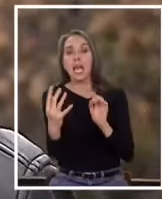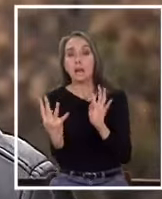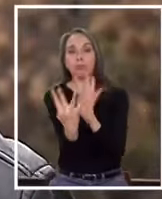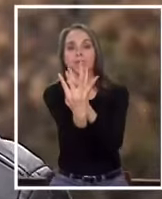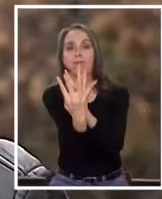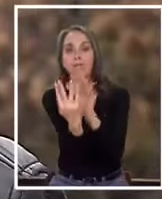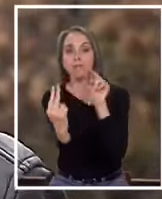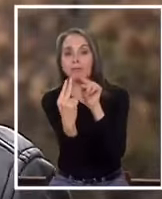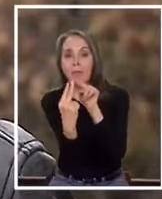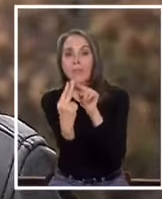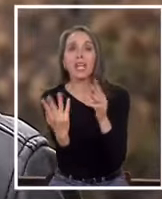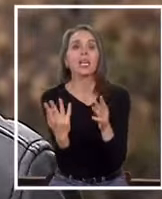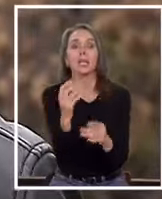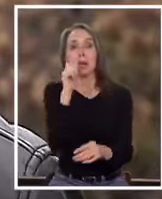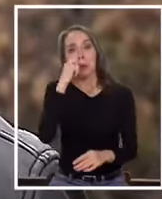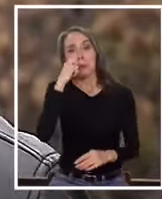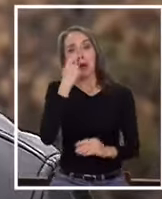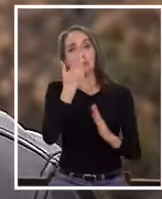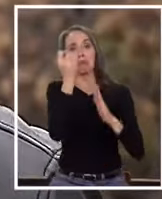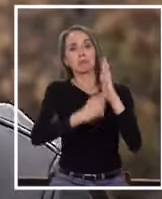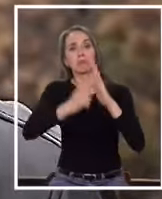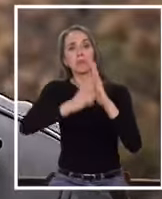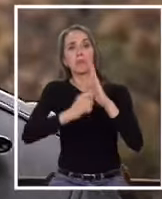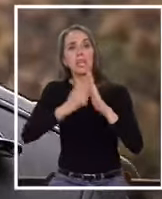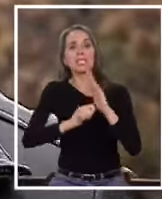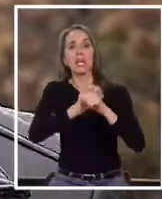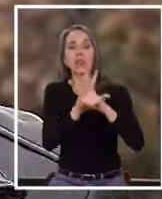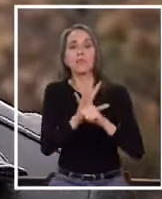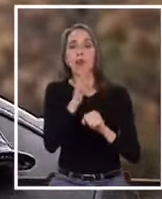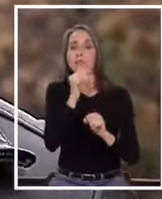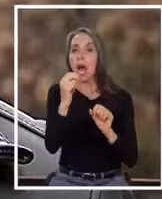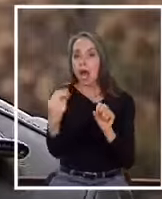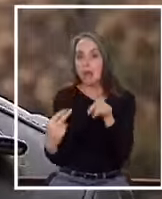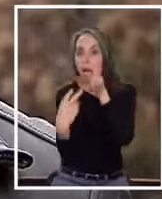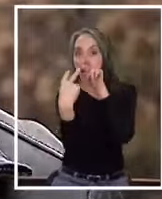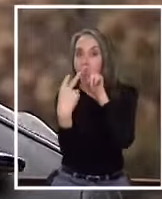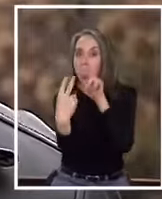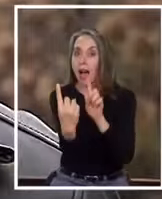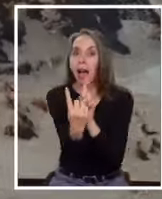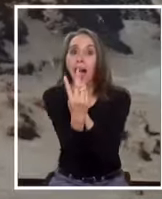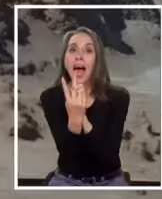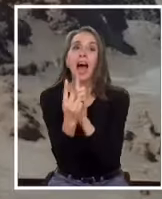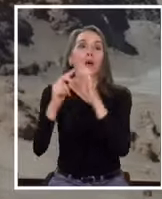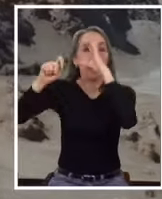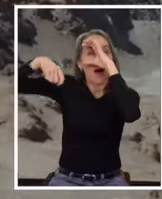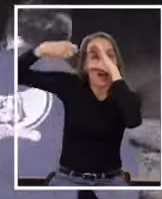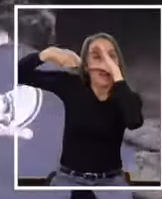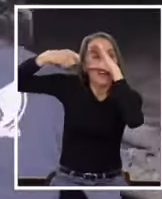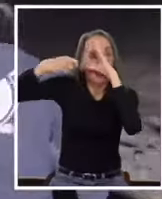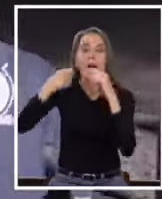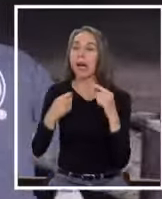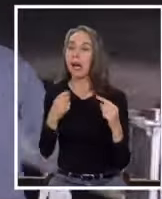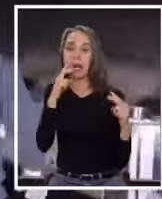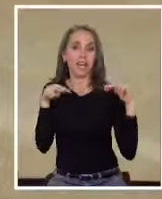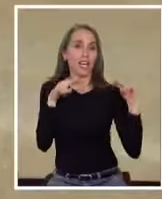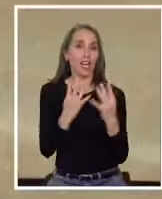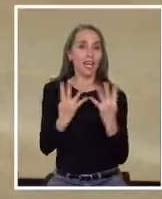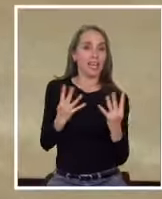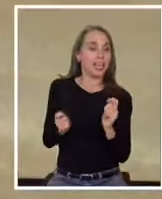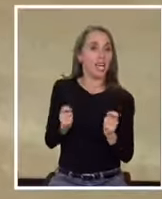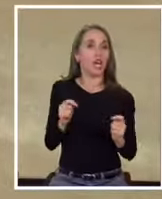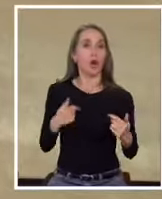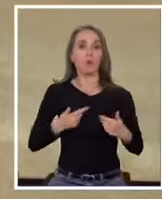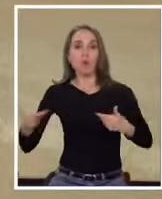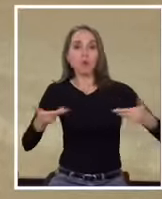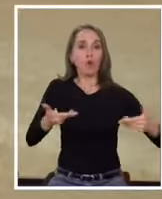pandemia justamente ha sido eso, del no poder encontrarse, no poder mirarse con el otro cuando se está grabando, hacerse el guiño, entrar a tiempo